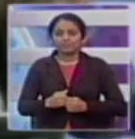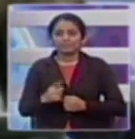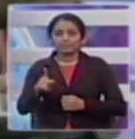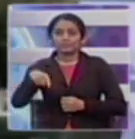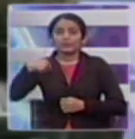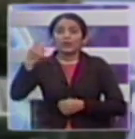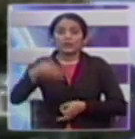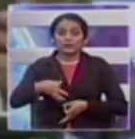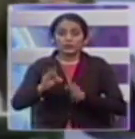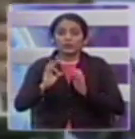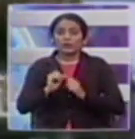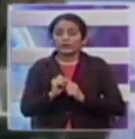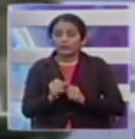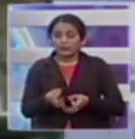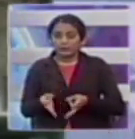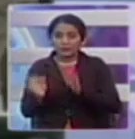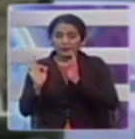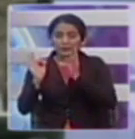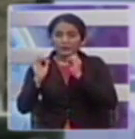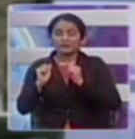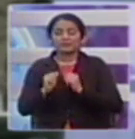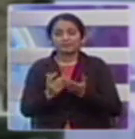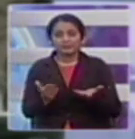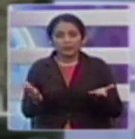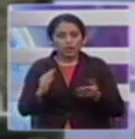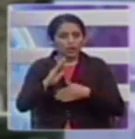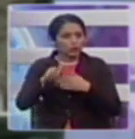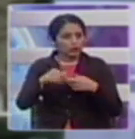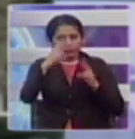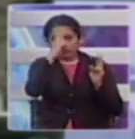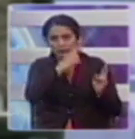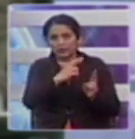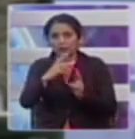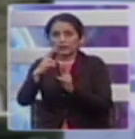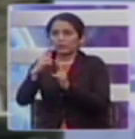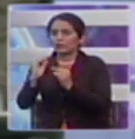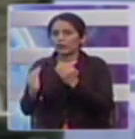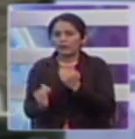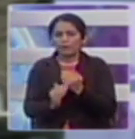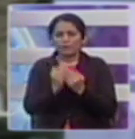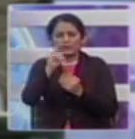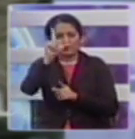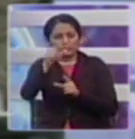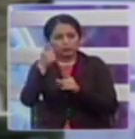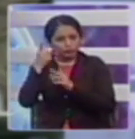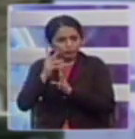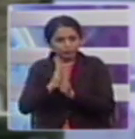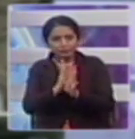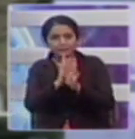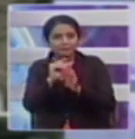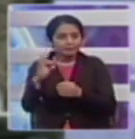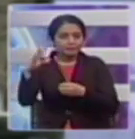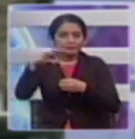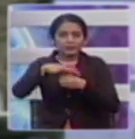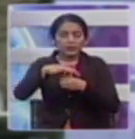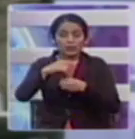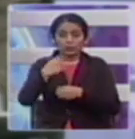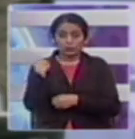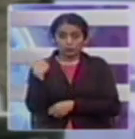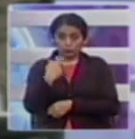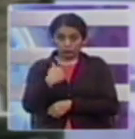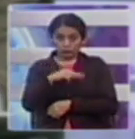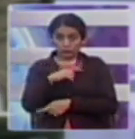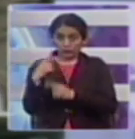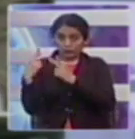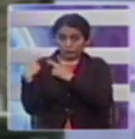respete el orden público, que tengamos una libertad de movilidad, de circulación y que nosotros en la parte operativa, técnica y logística.